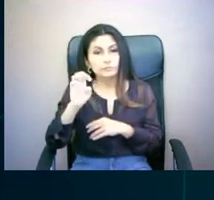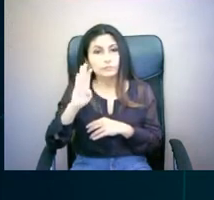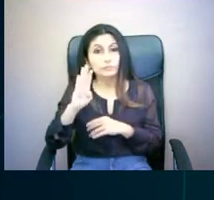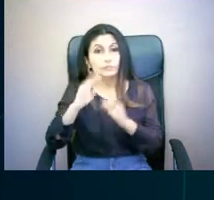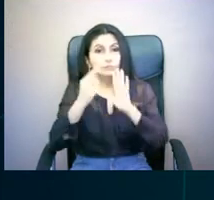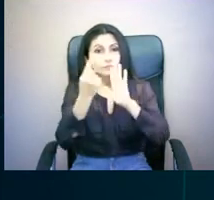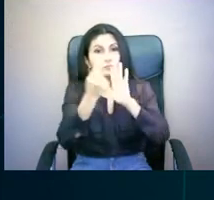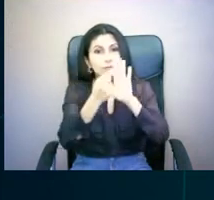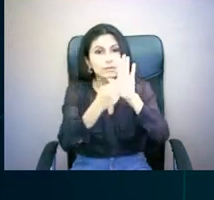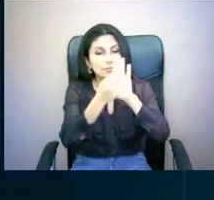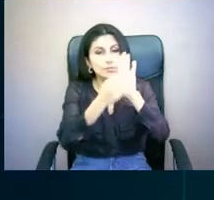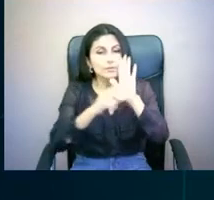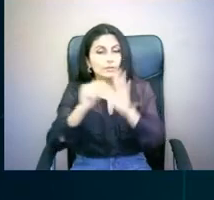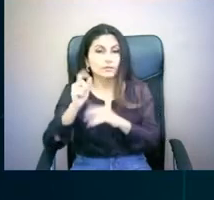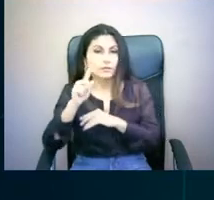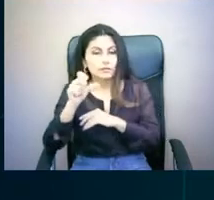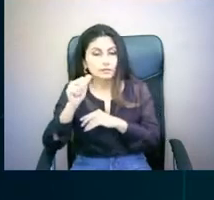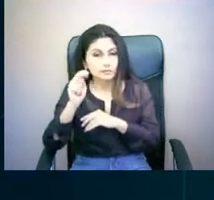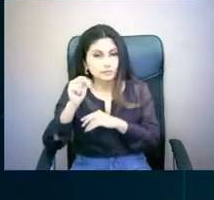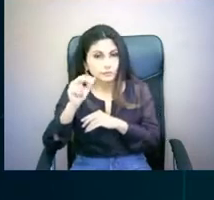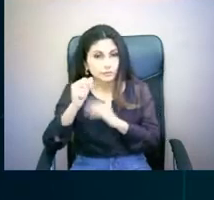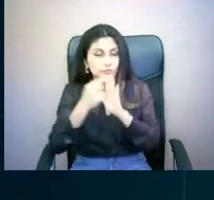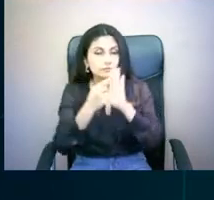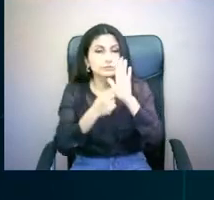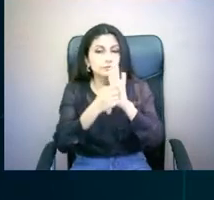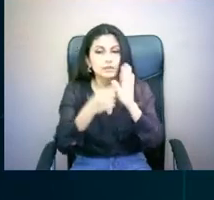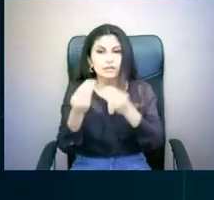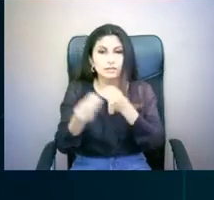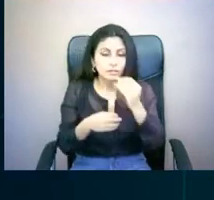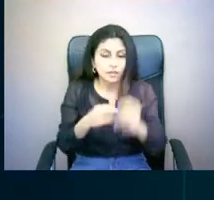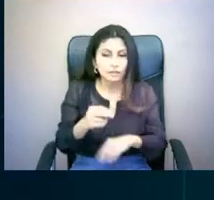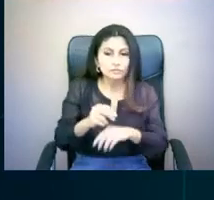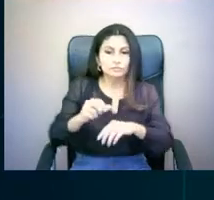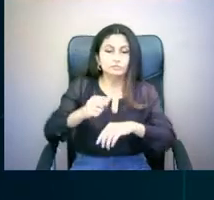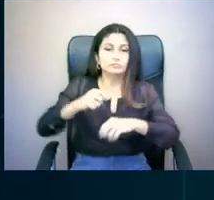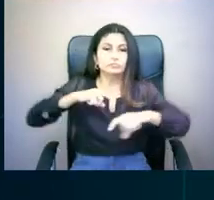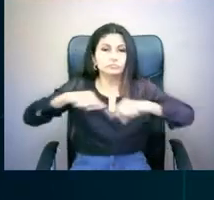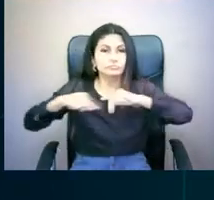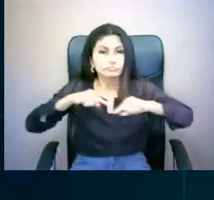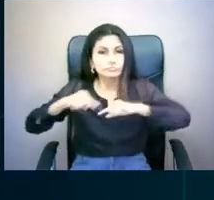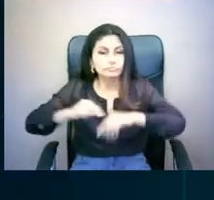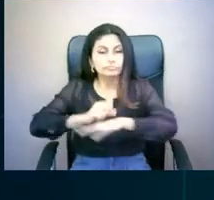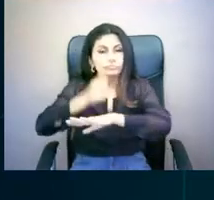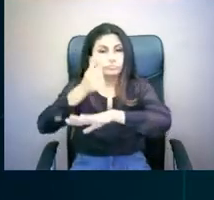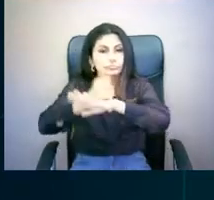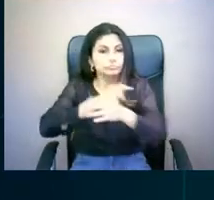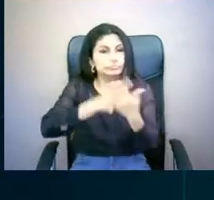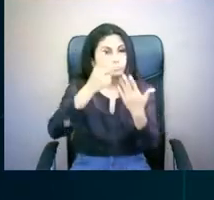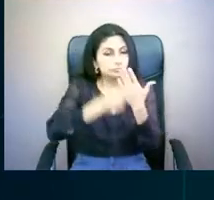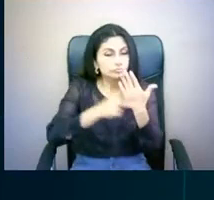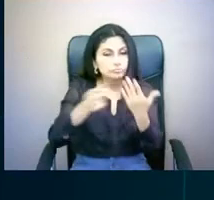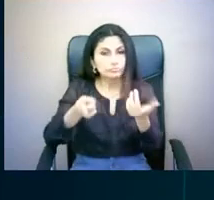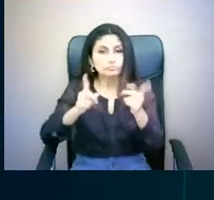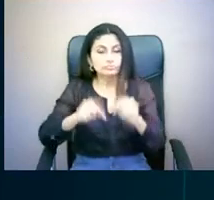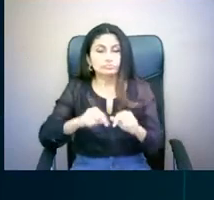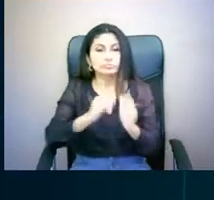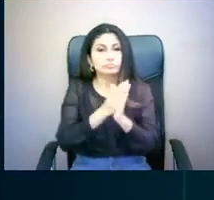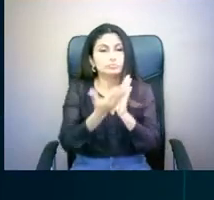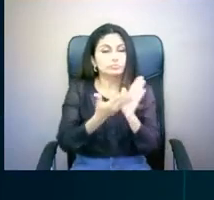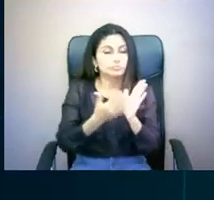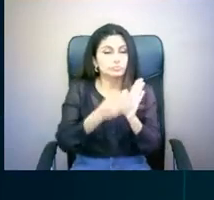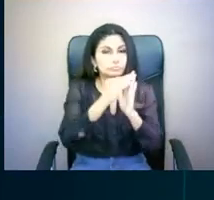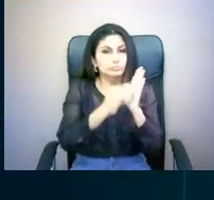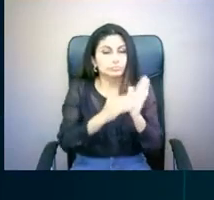en términos de los recursos, gestores de agenda, gestores de todo lo que tiene que ver con el cronograma de los proyectos, y todos tienen algo, tienen una